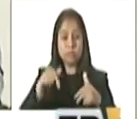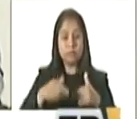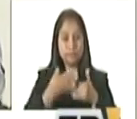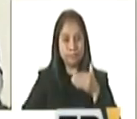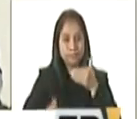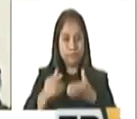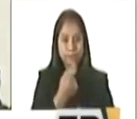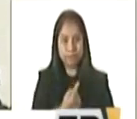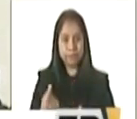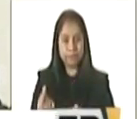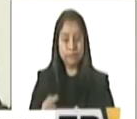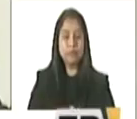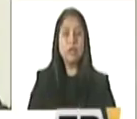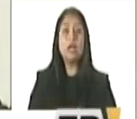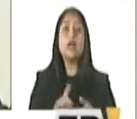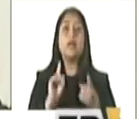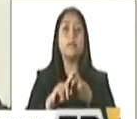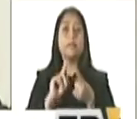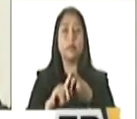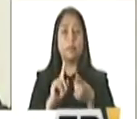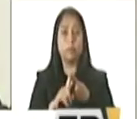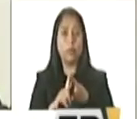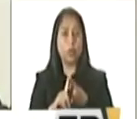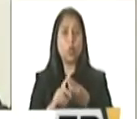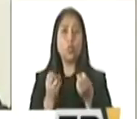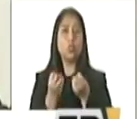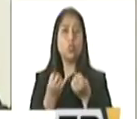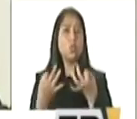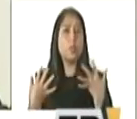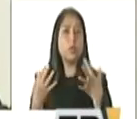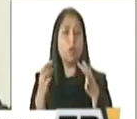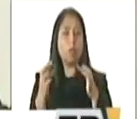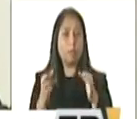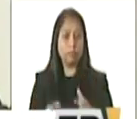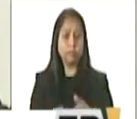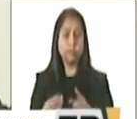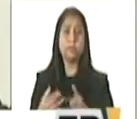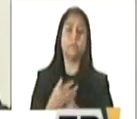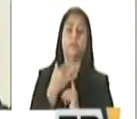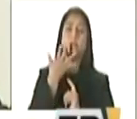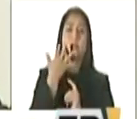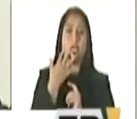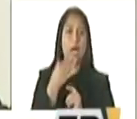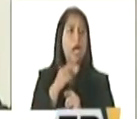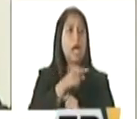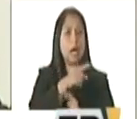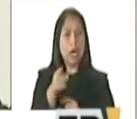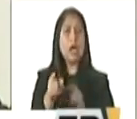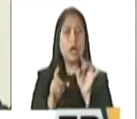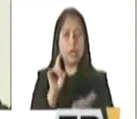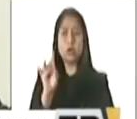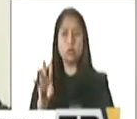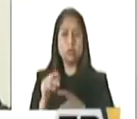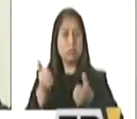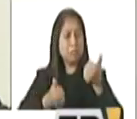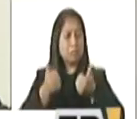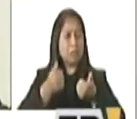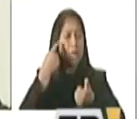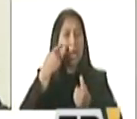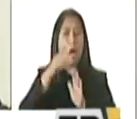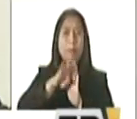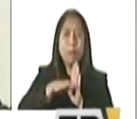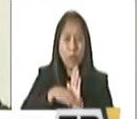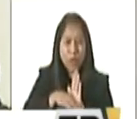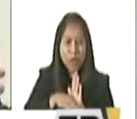Primero, es con respecto al número de casos. Hay gente que duda que tengamos tan pocos casos. Hay gente que